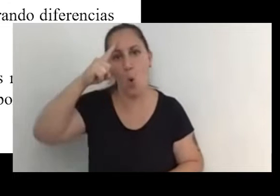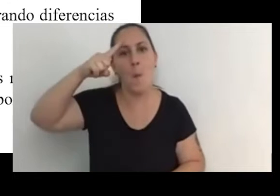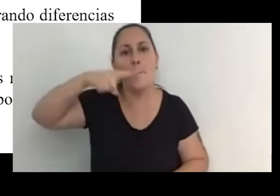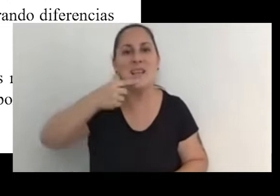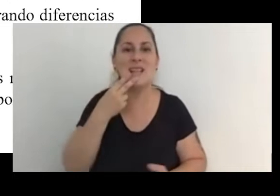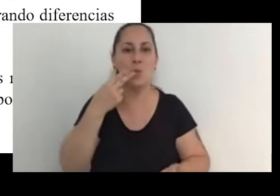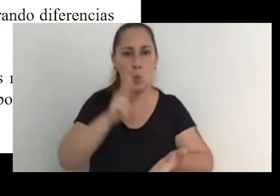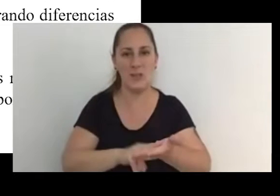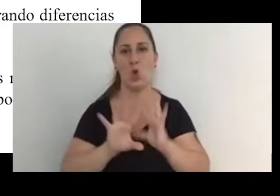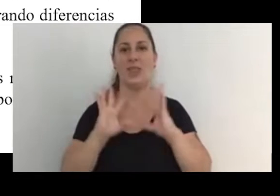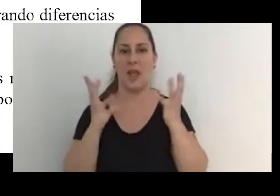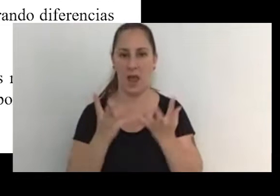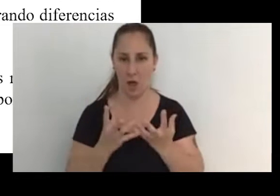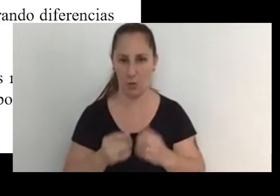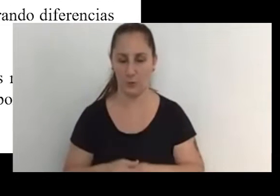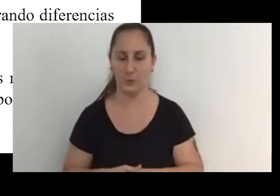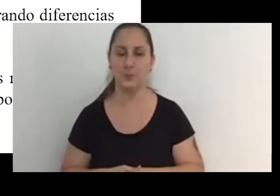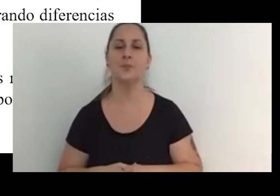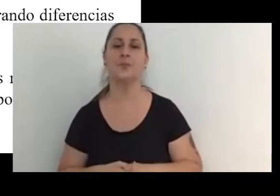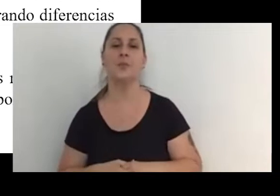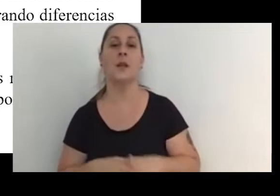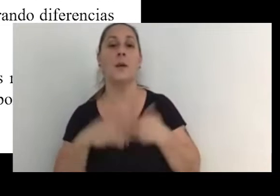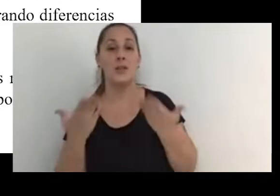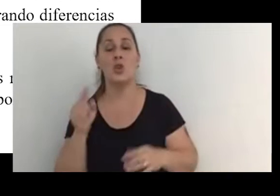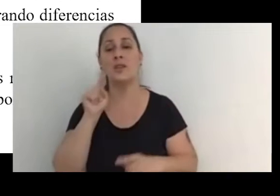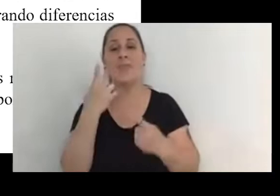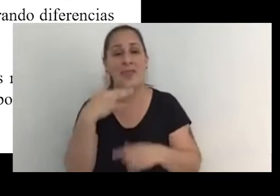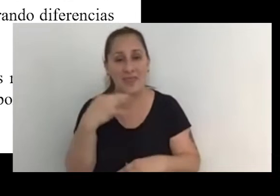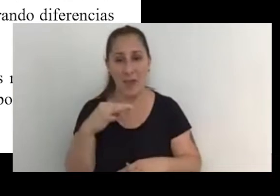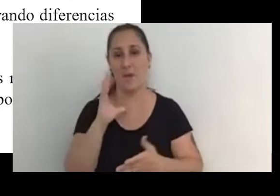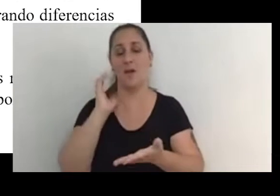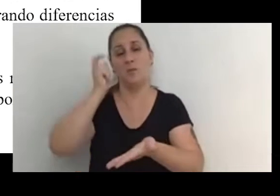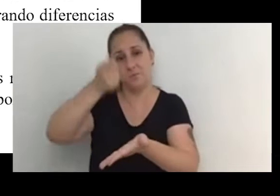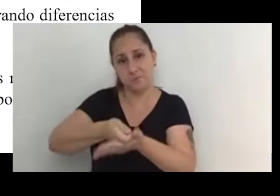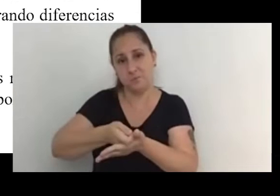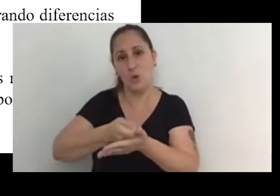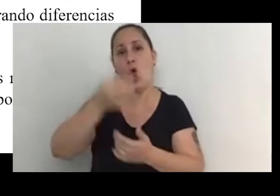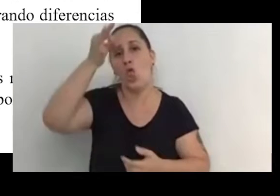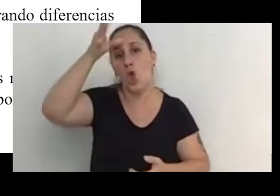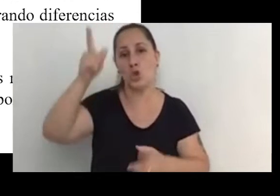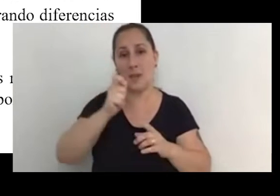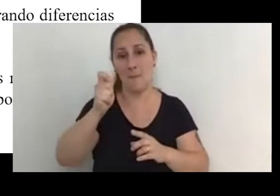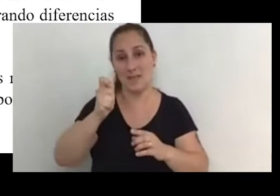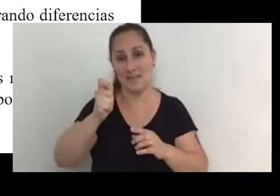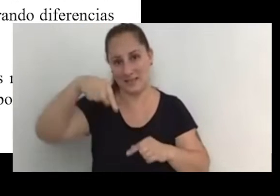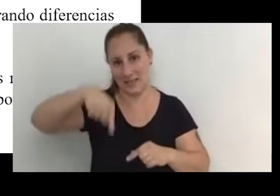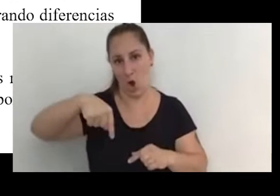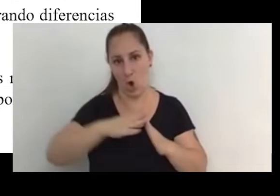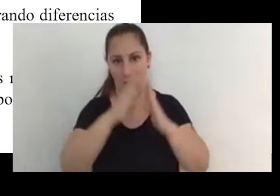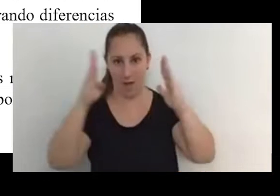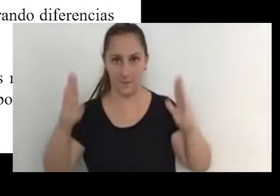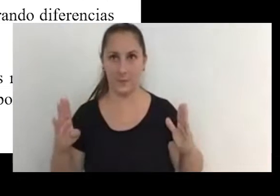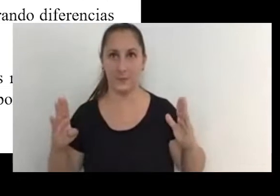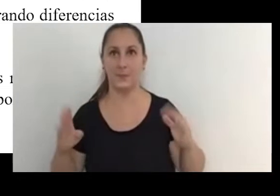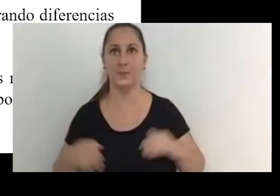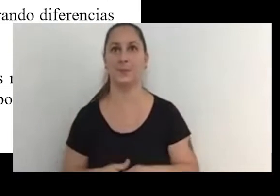integrado. Para ello tiene que tener pagados los 12 meses del año calendario. Es más,